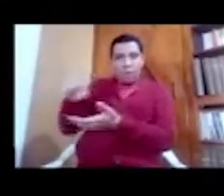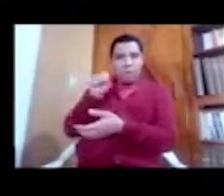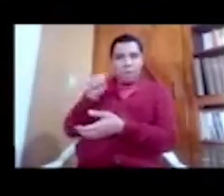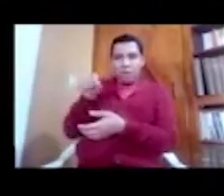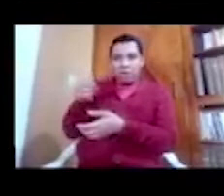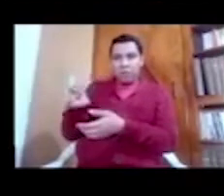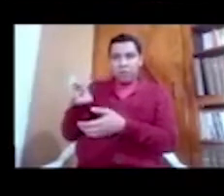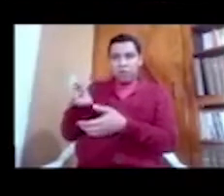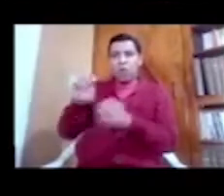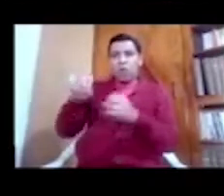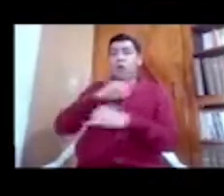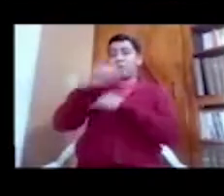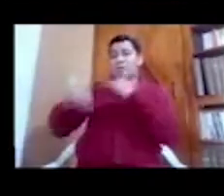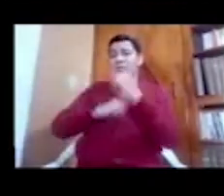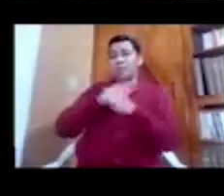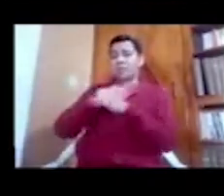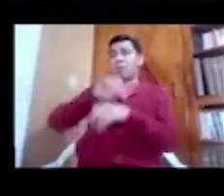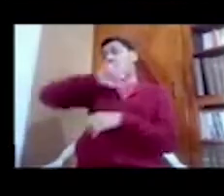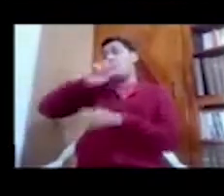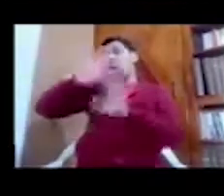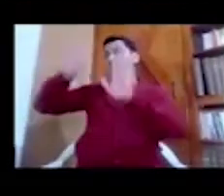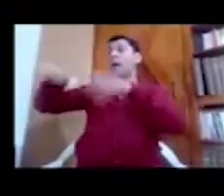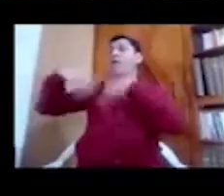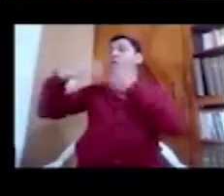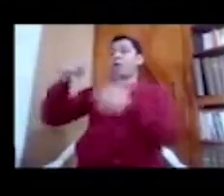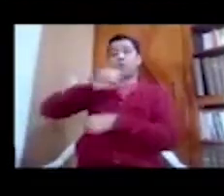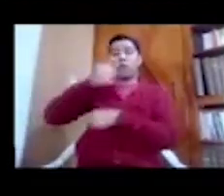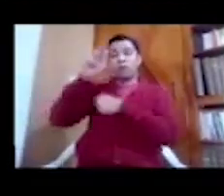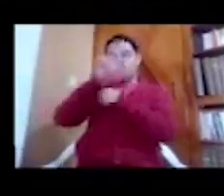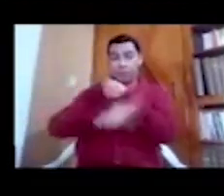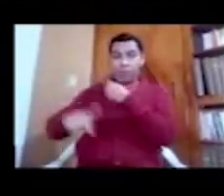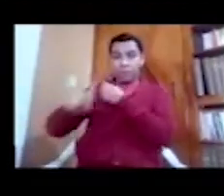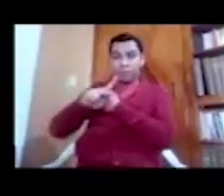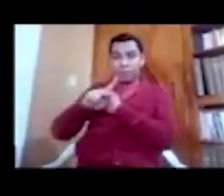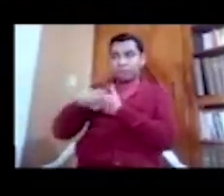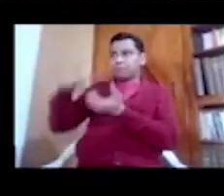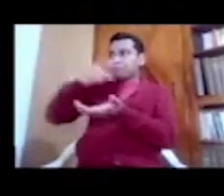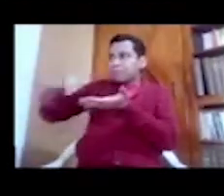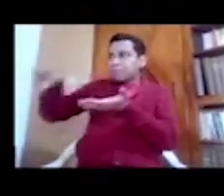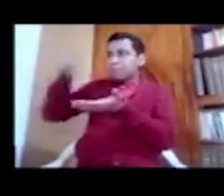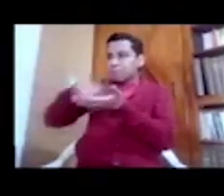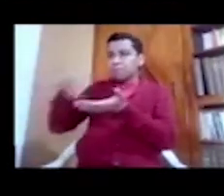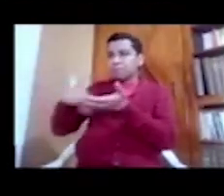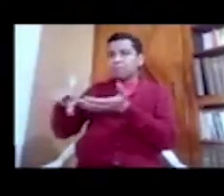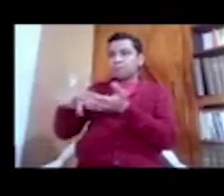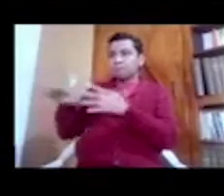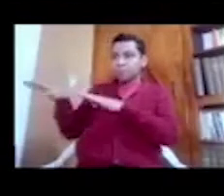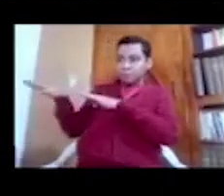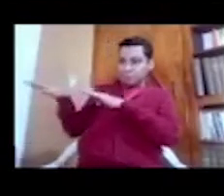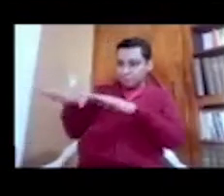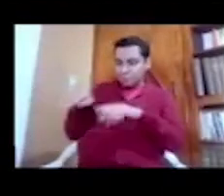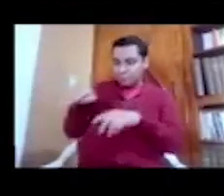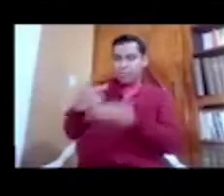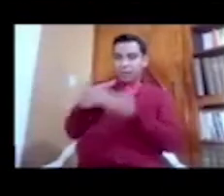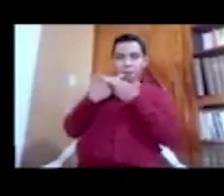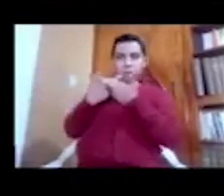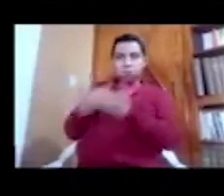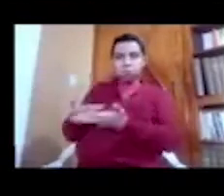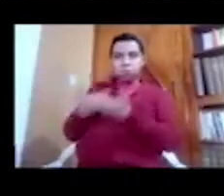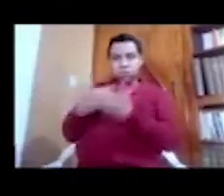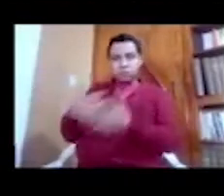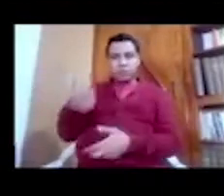llamaríamos internacional, digamos, que practicaban los tlatelolcas, les generaba mucho prestigio y también mucha riqueza,